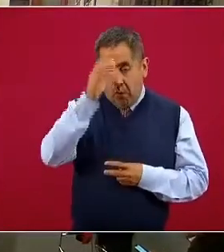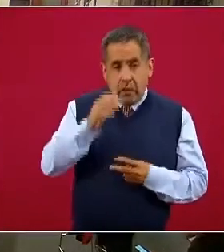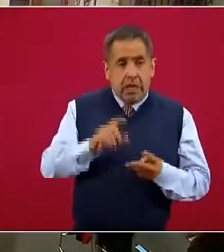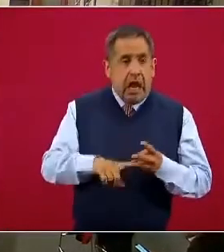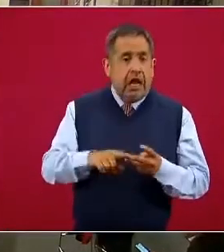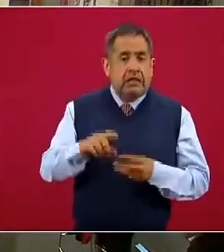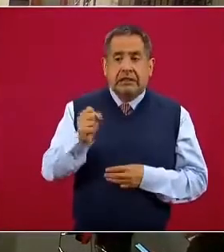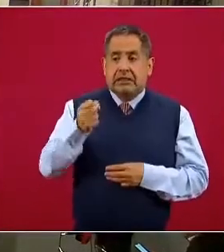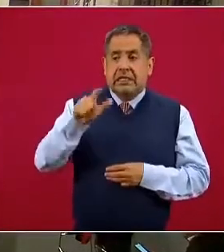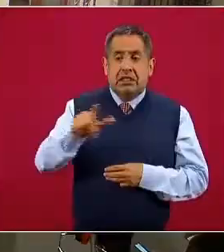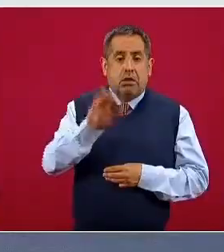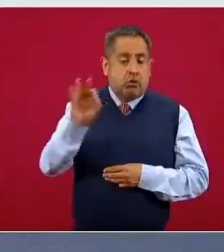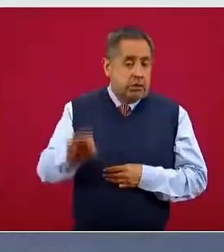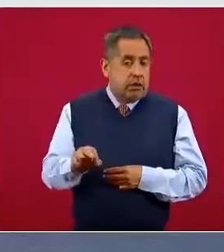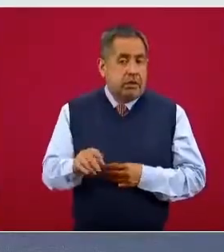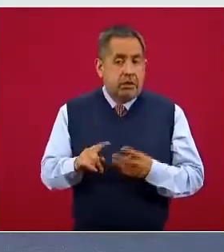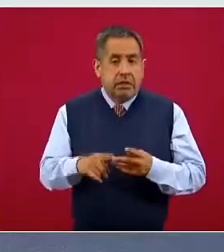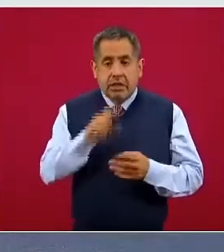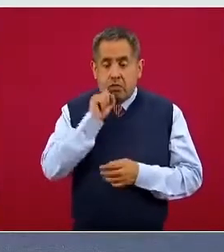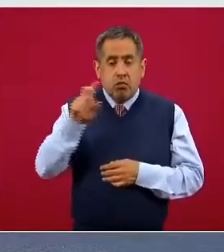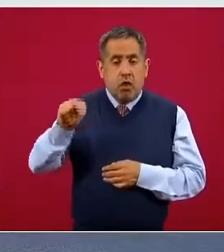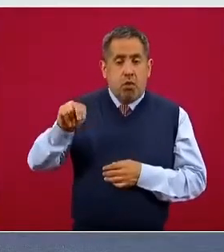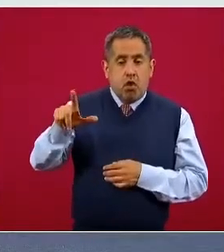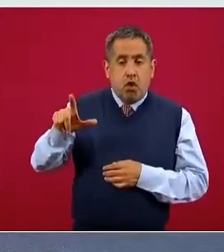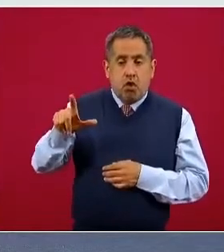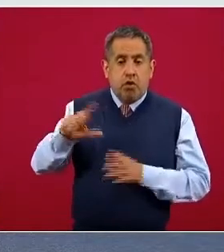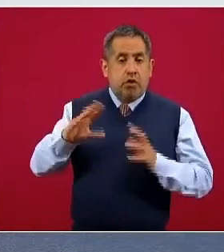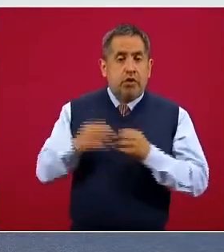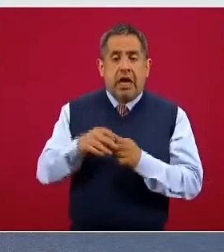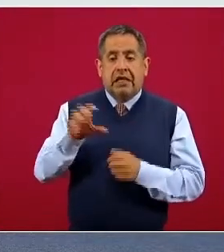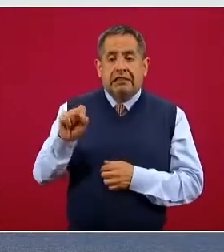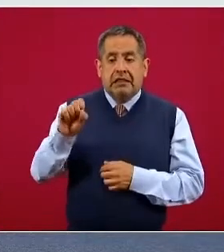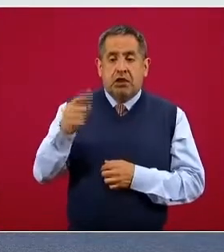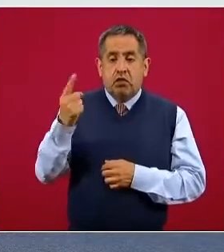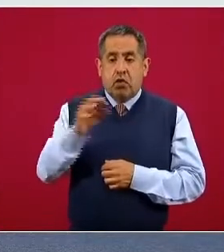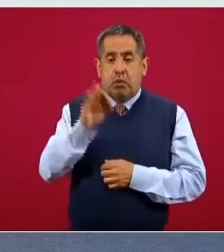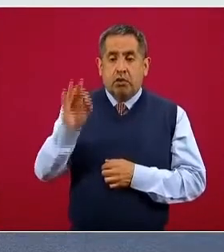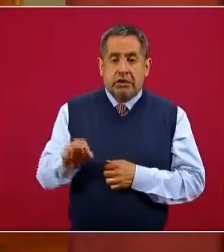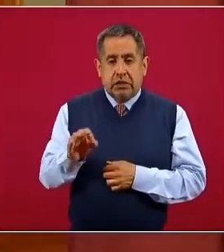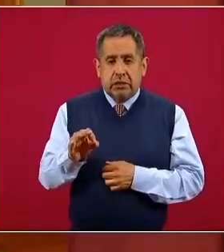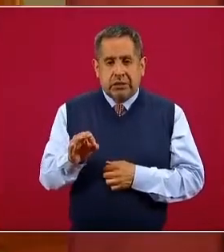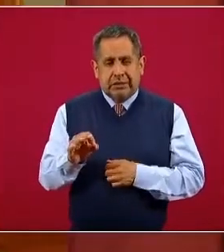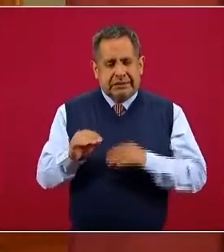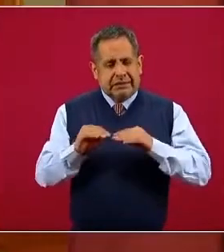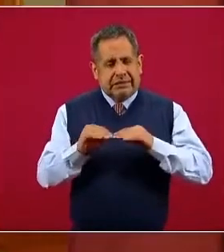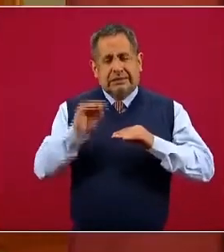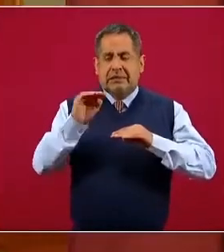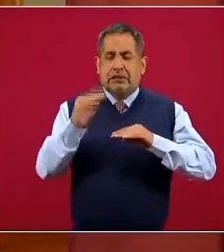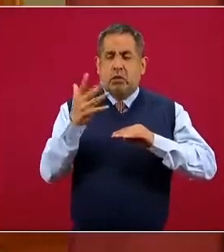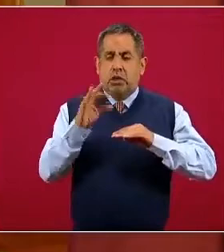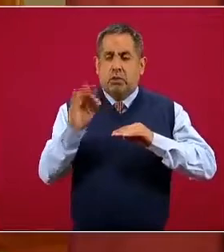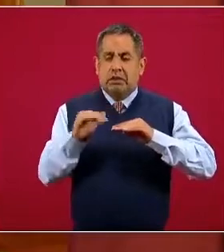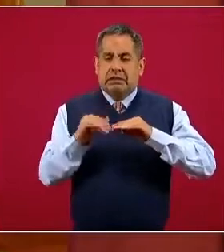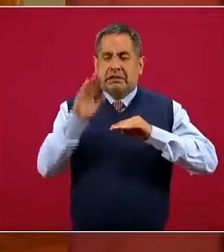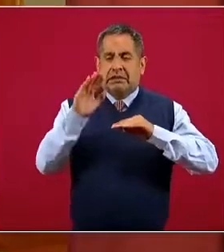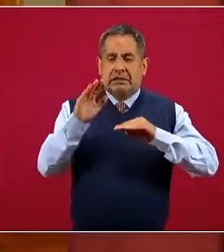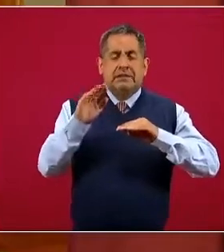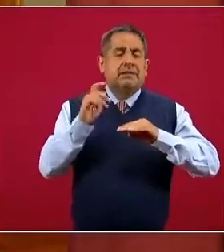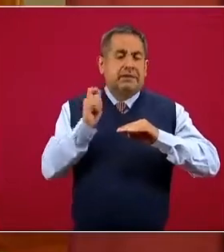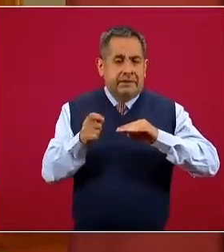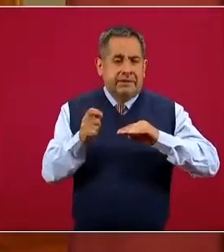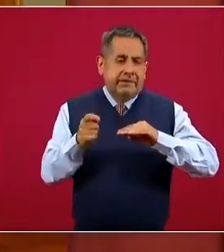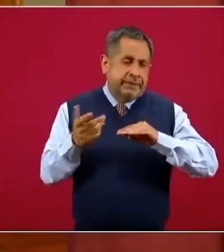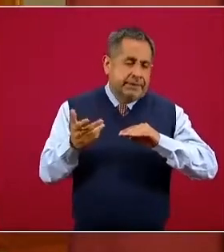un 67% y Nuevo León con un 61%, al menos por encima de ese 50%, que